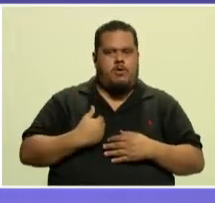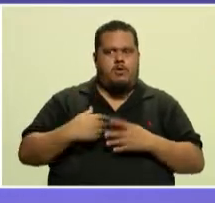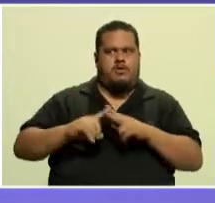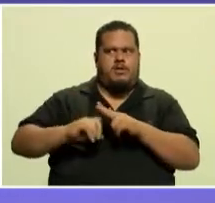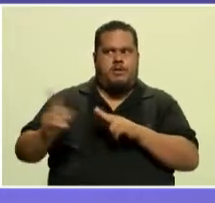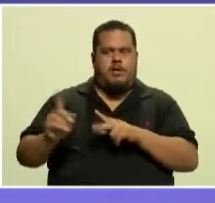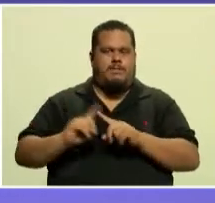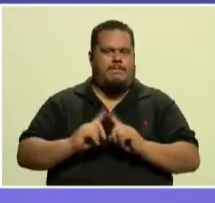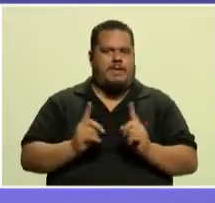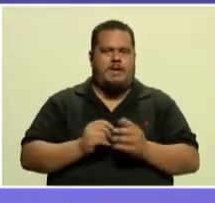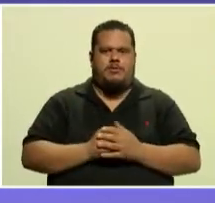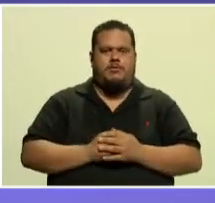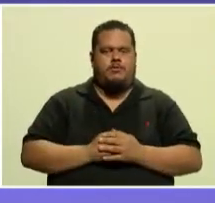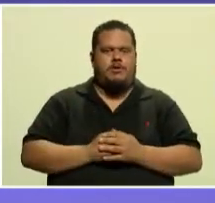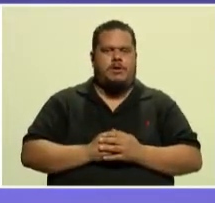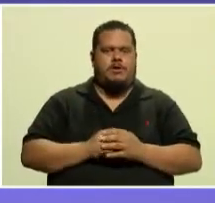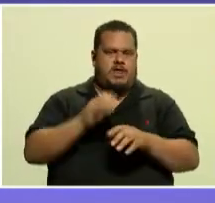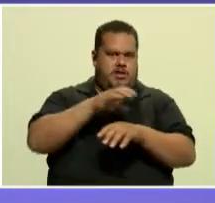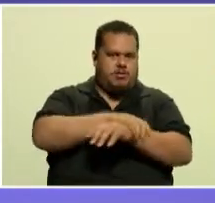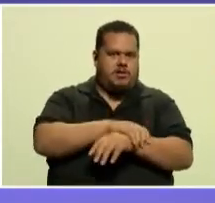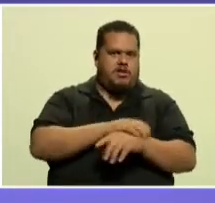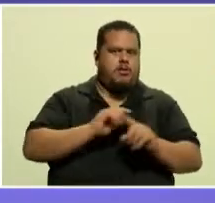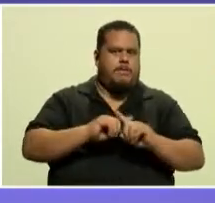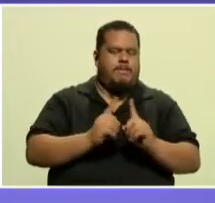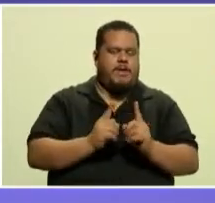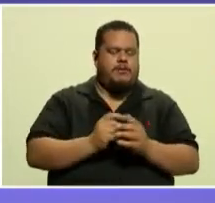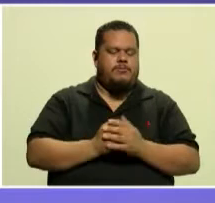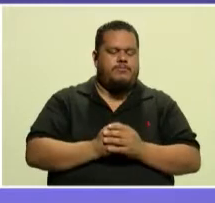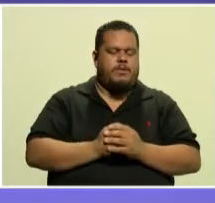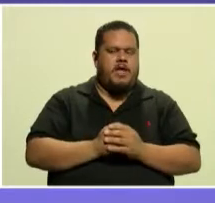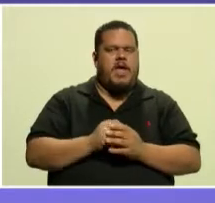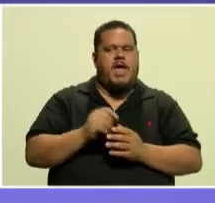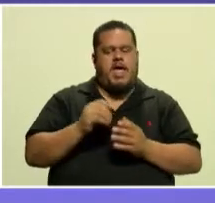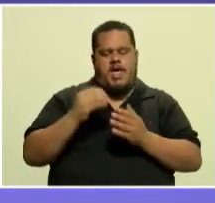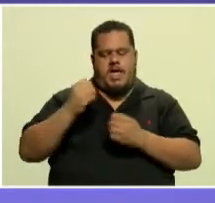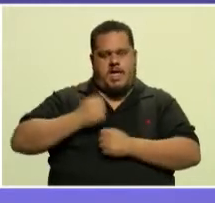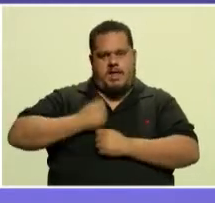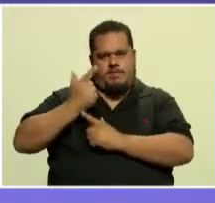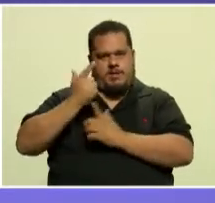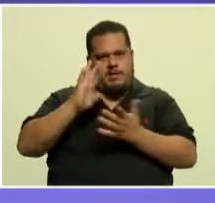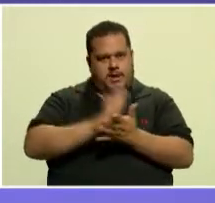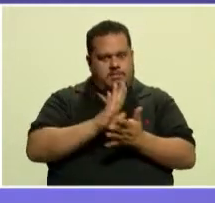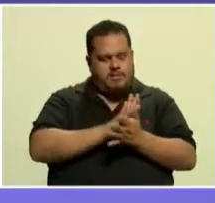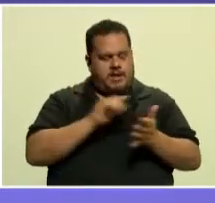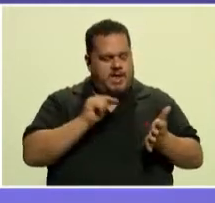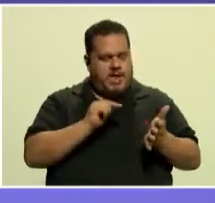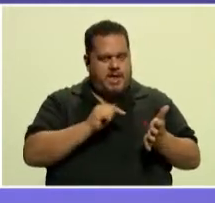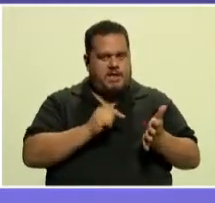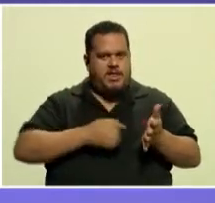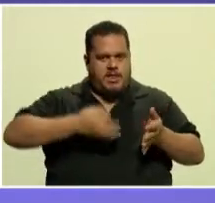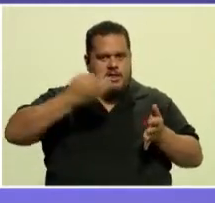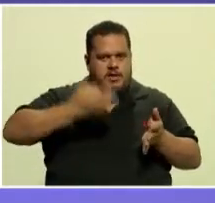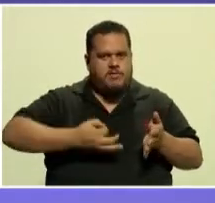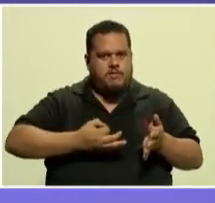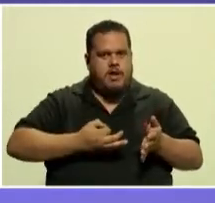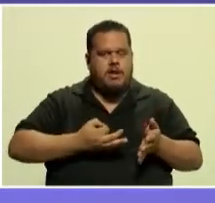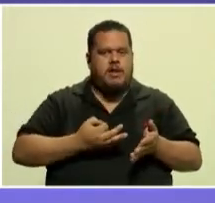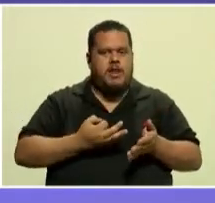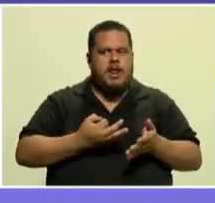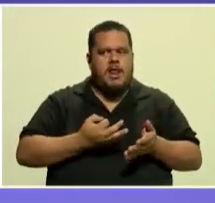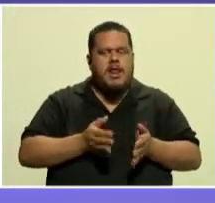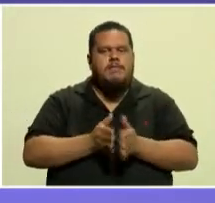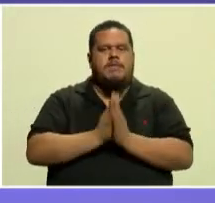¿verdad? Pero de su arresto. Pero ahí confirmaron y además incluso le dieron un